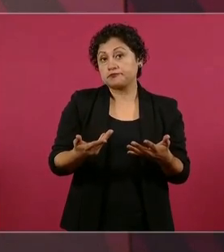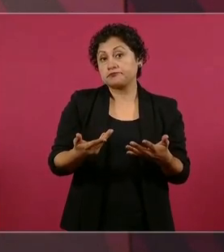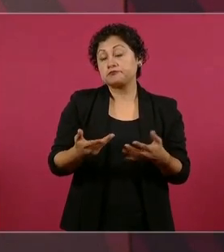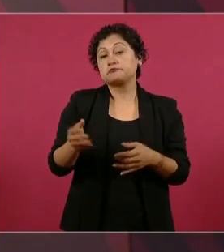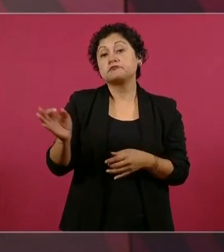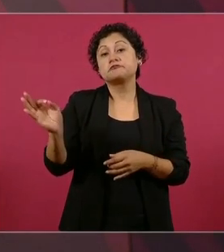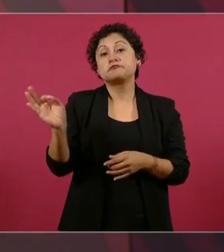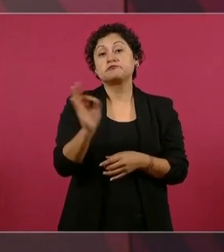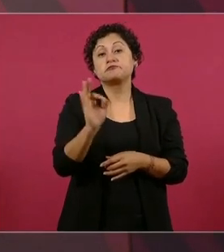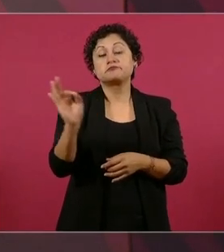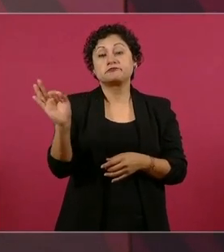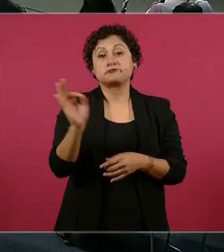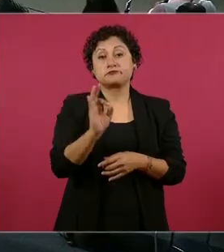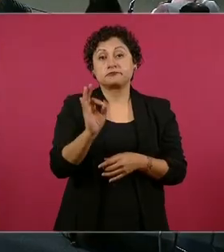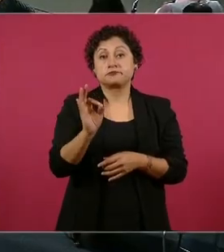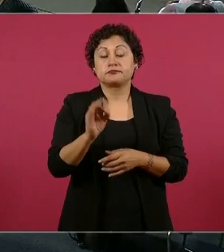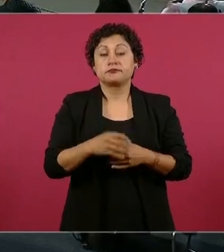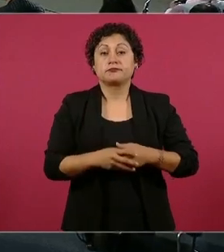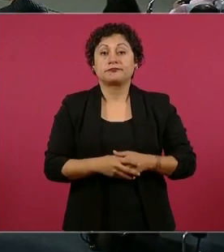que se